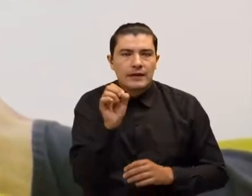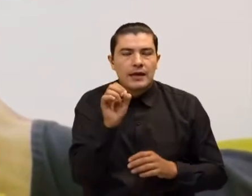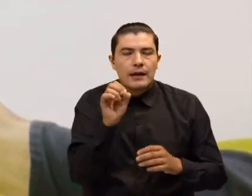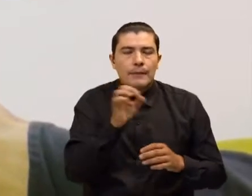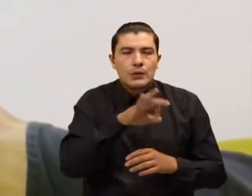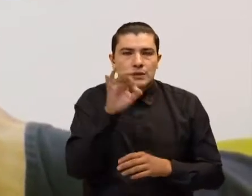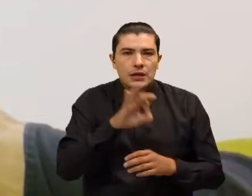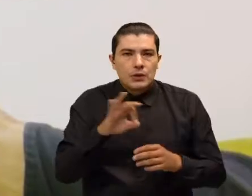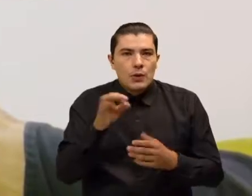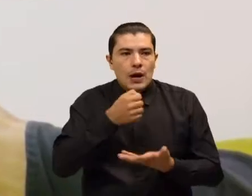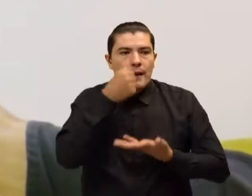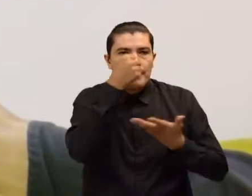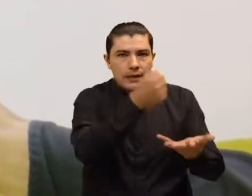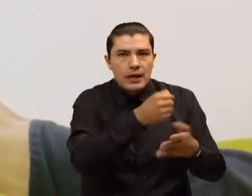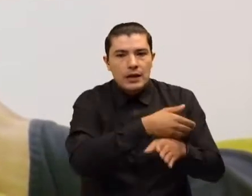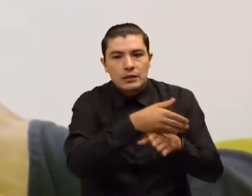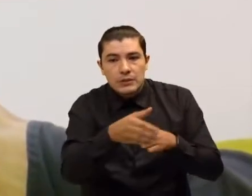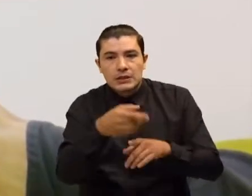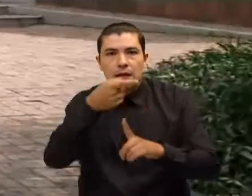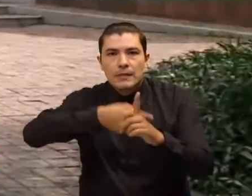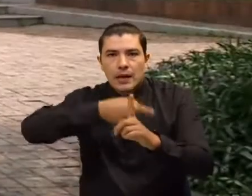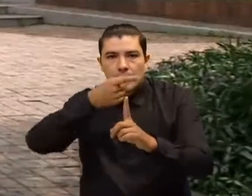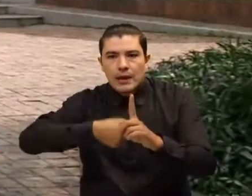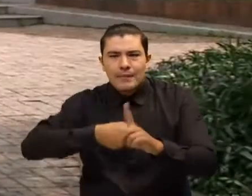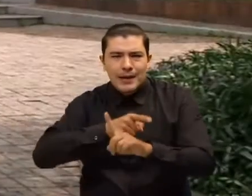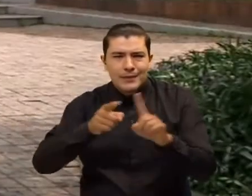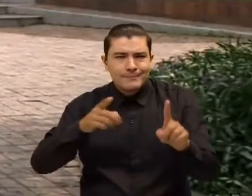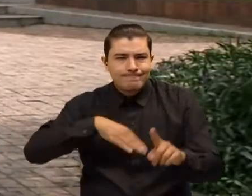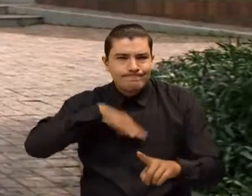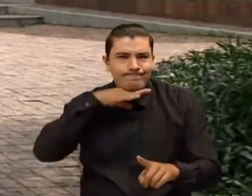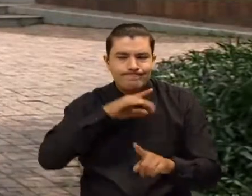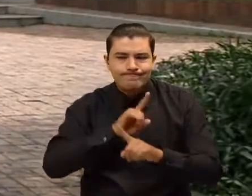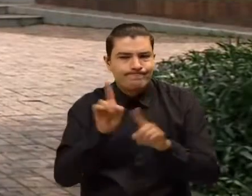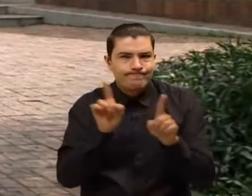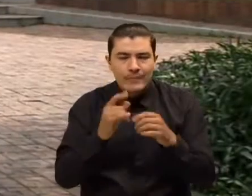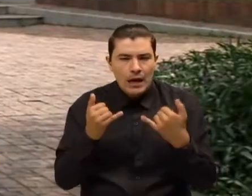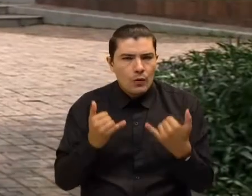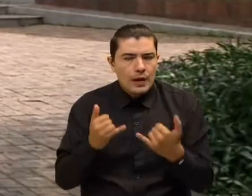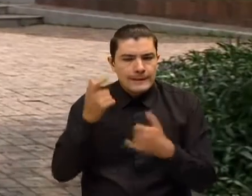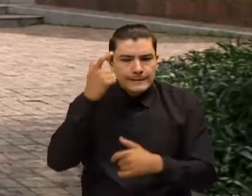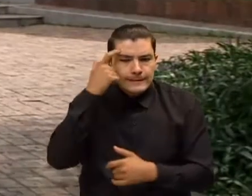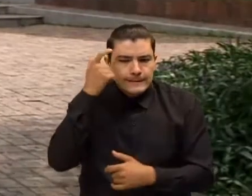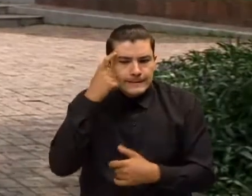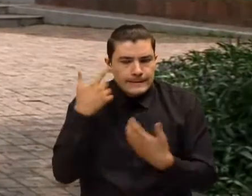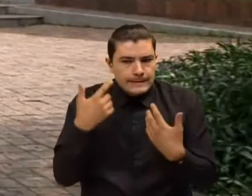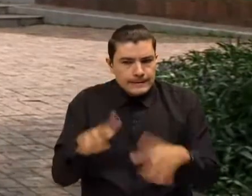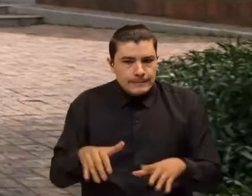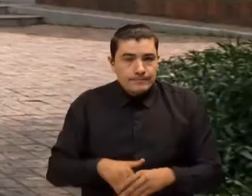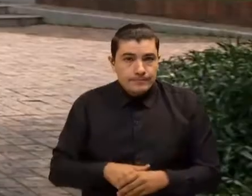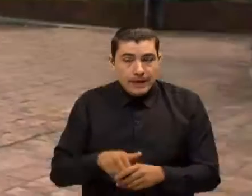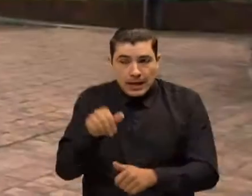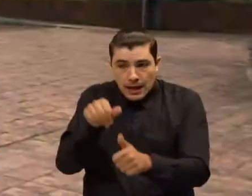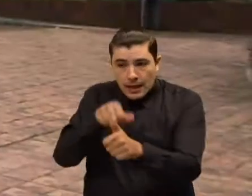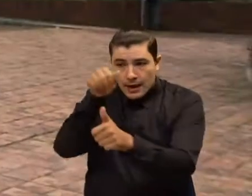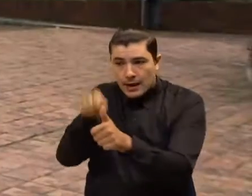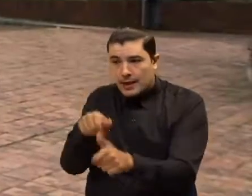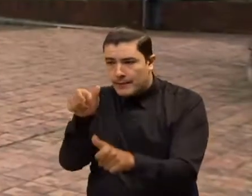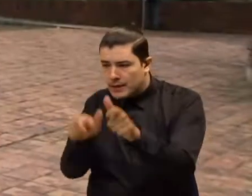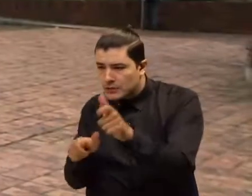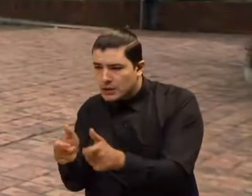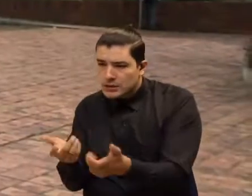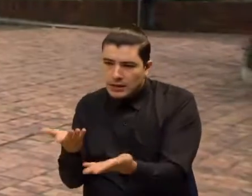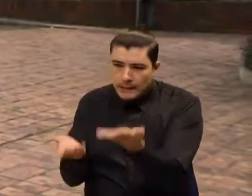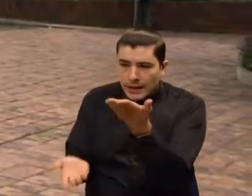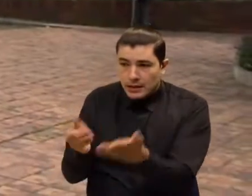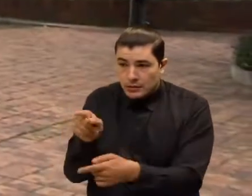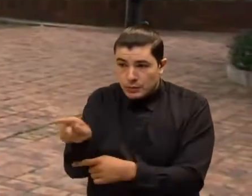esto no digamos esto no es suficiente lo que estamos haciendo es básicamente suscribiendo lo a la medida del cliente el cliente se acerca